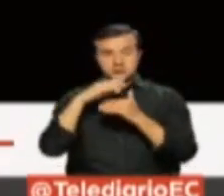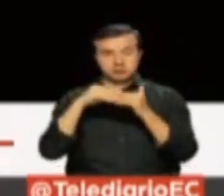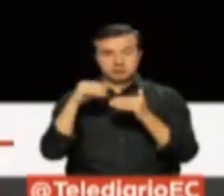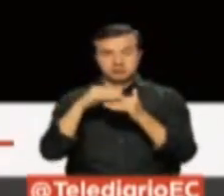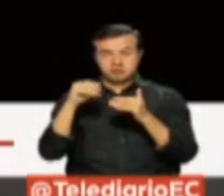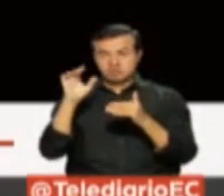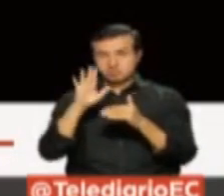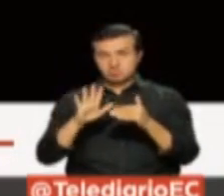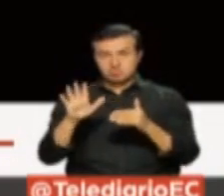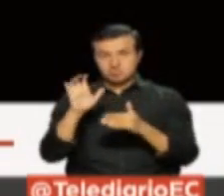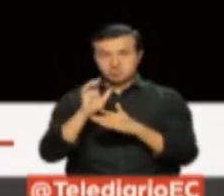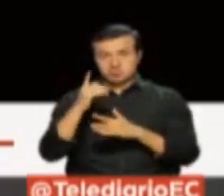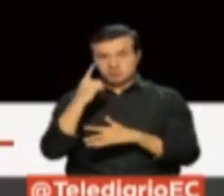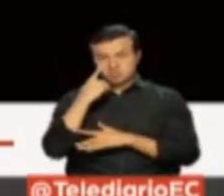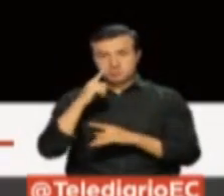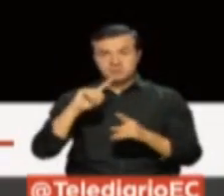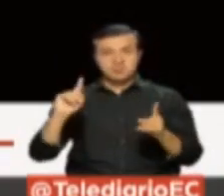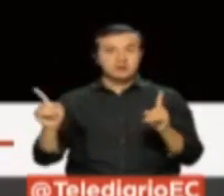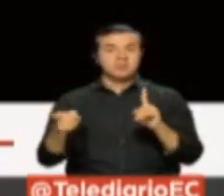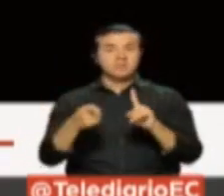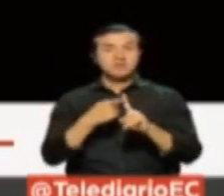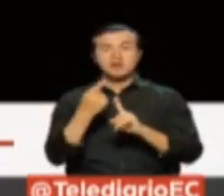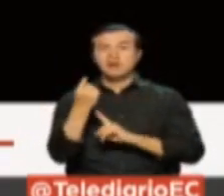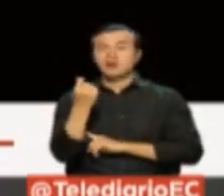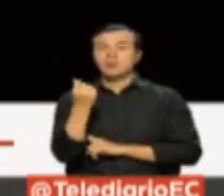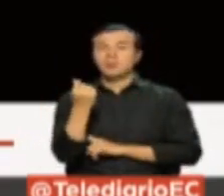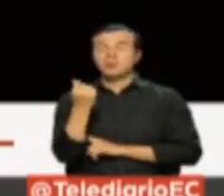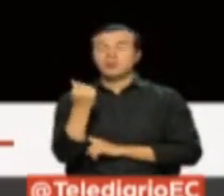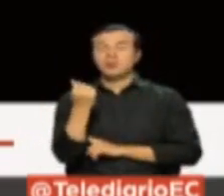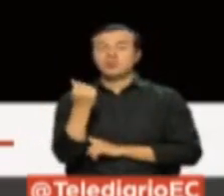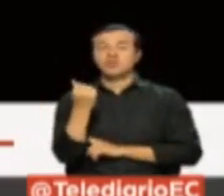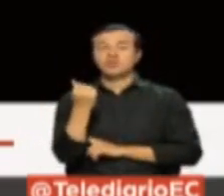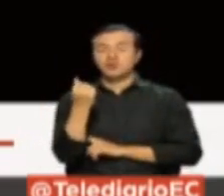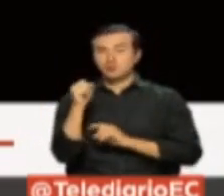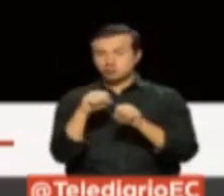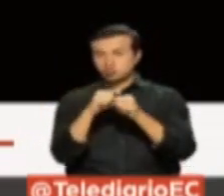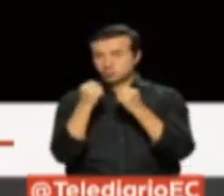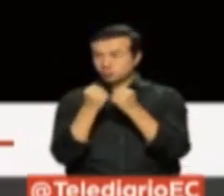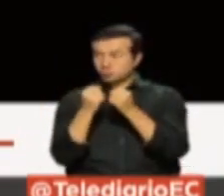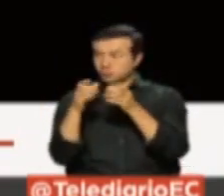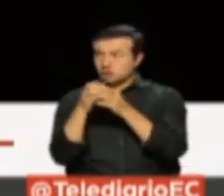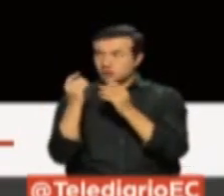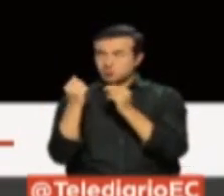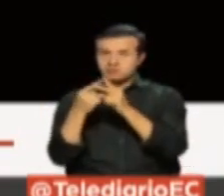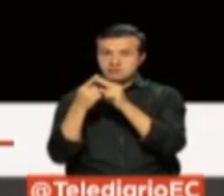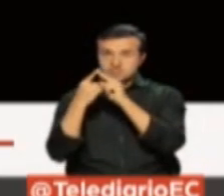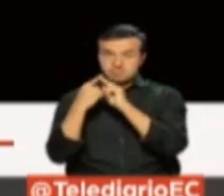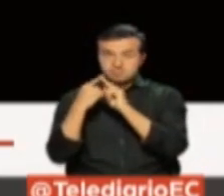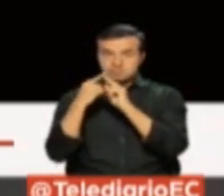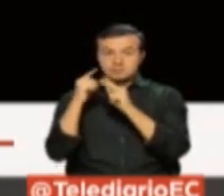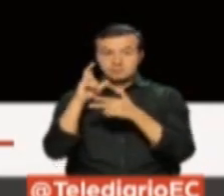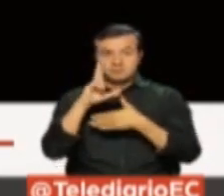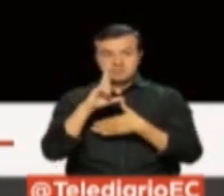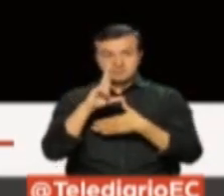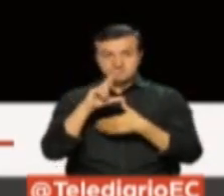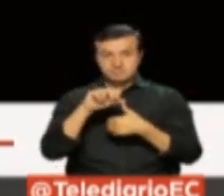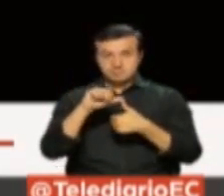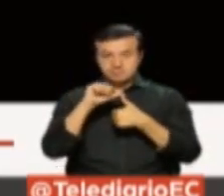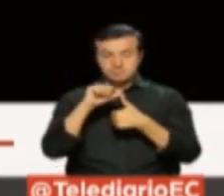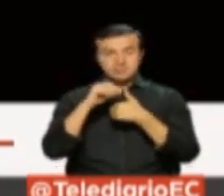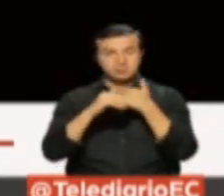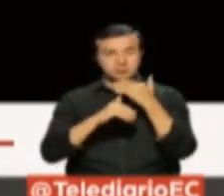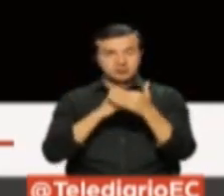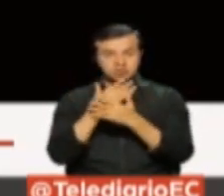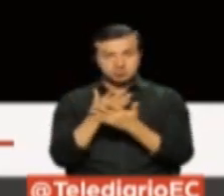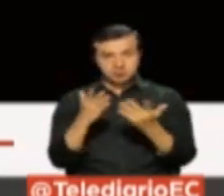país para emitir el primer bono social en la región, en América Latina y el Caribe. Este es un